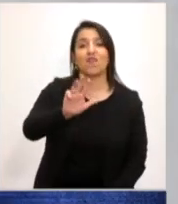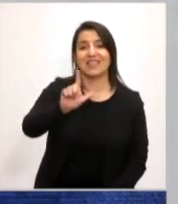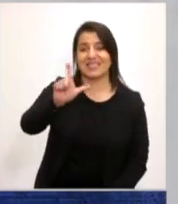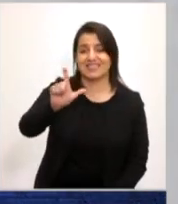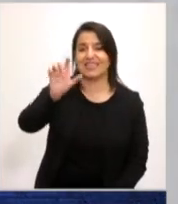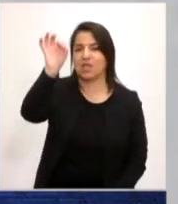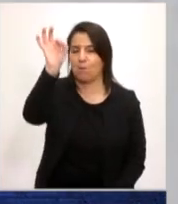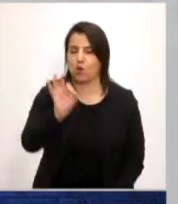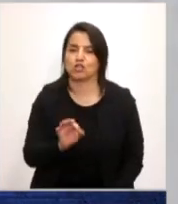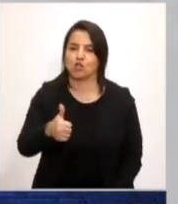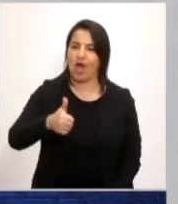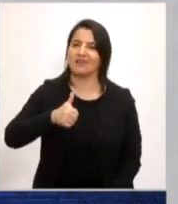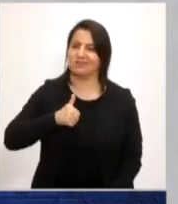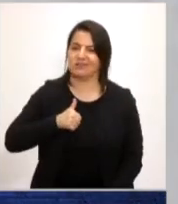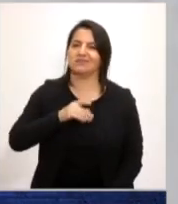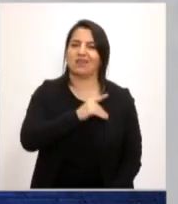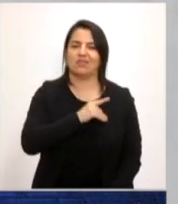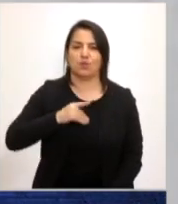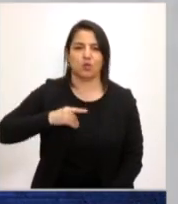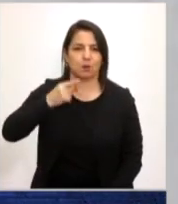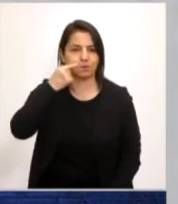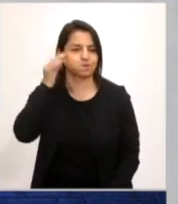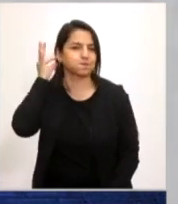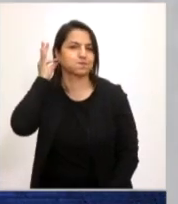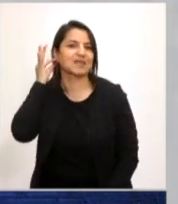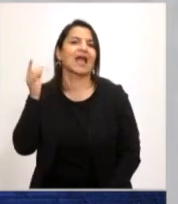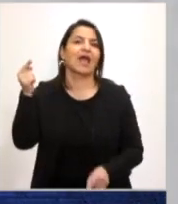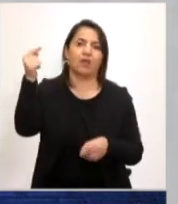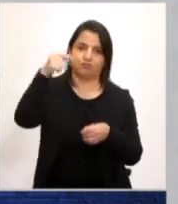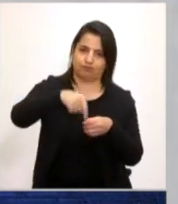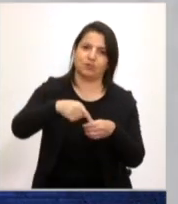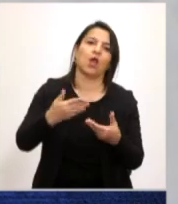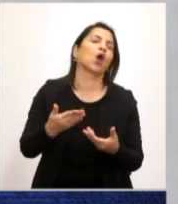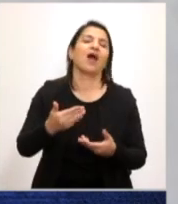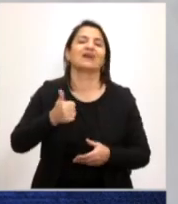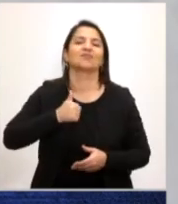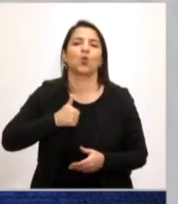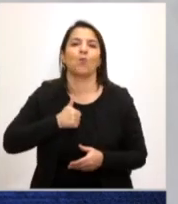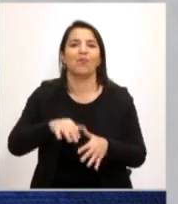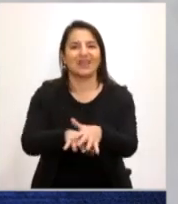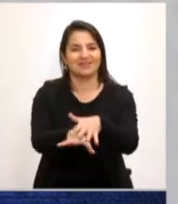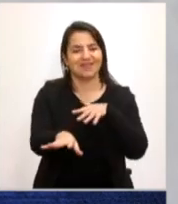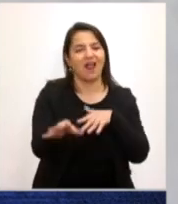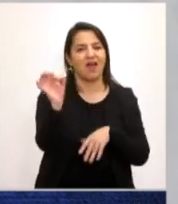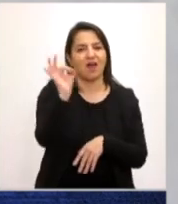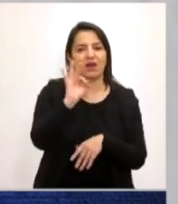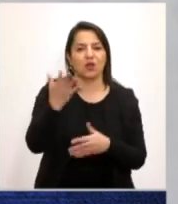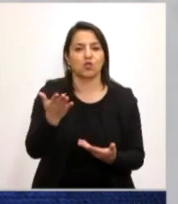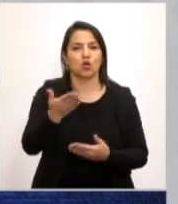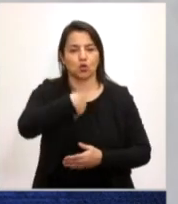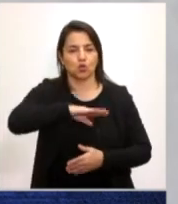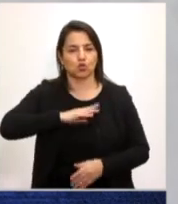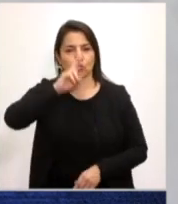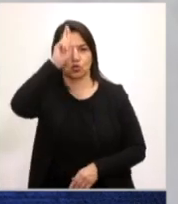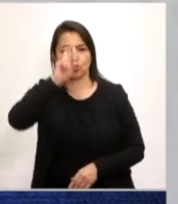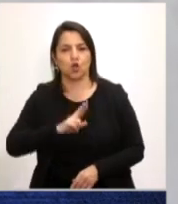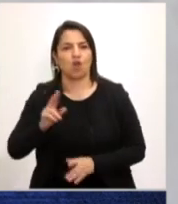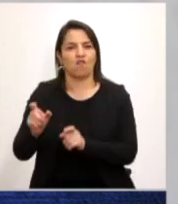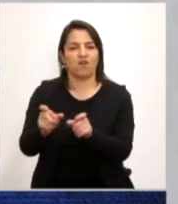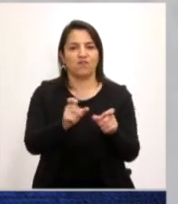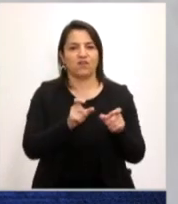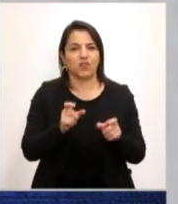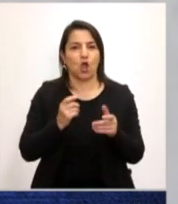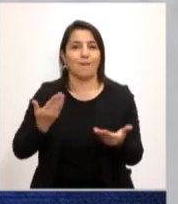asistencia de diputadas y diputados a sesiones de sala. En este periodo, ejerciendo nuestra labor fiscalizadora, se han presentado en la Cámara de